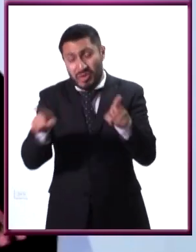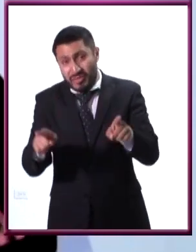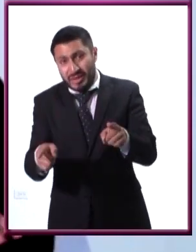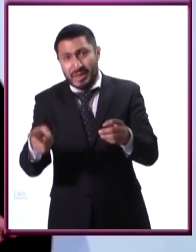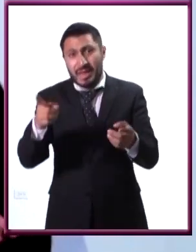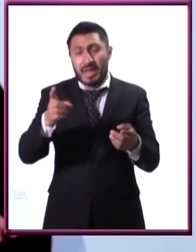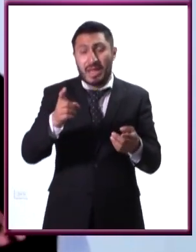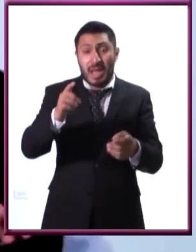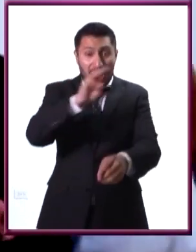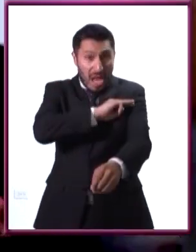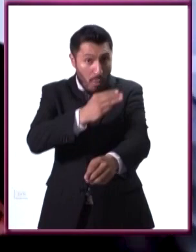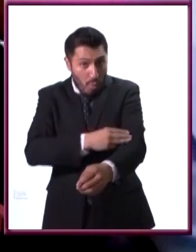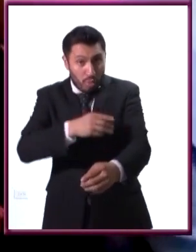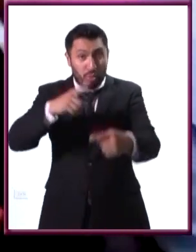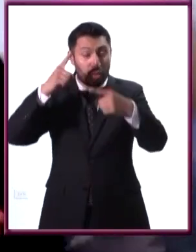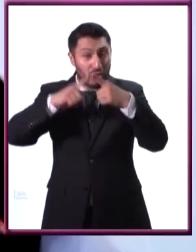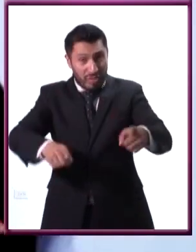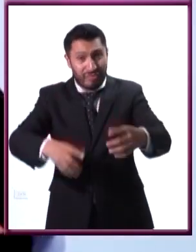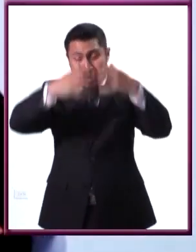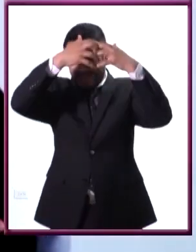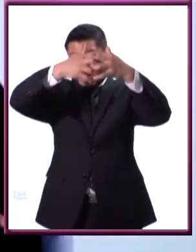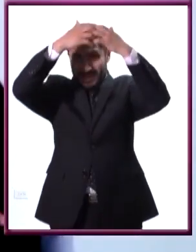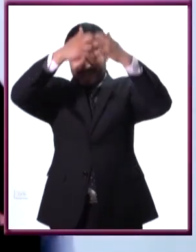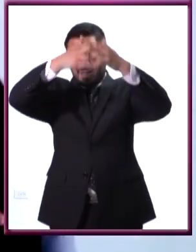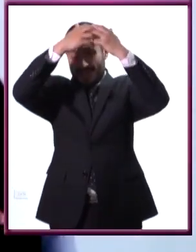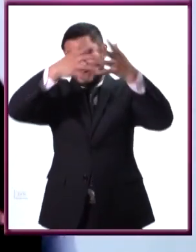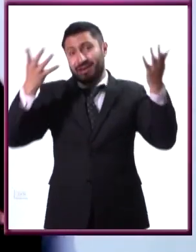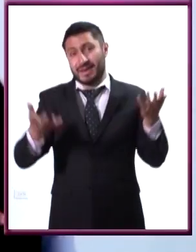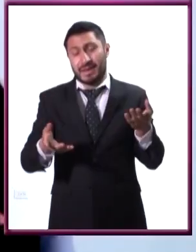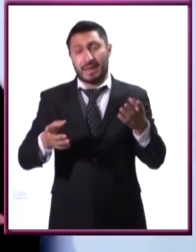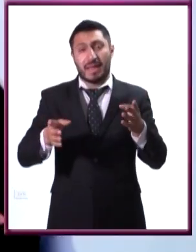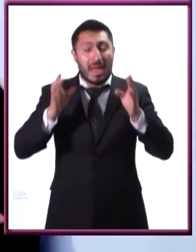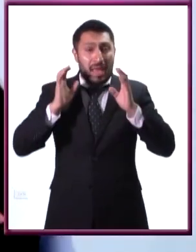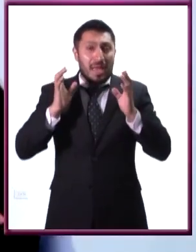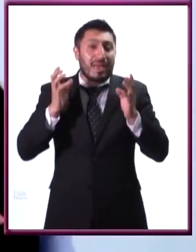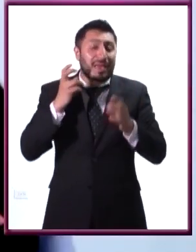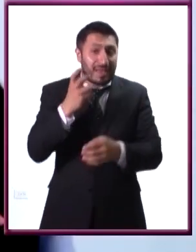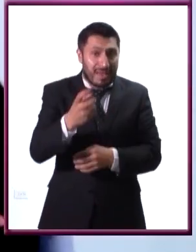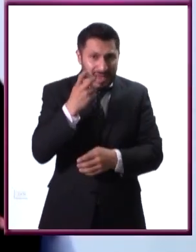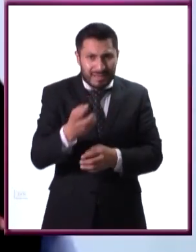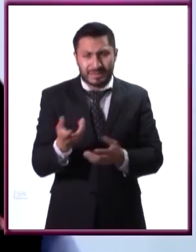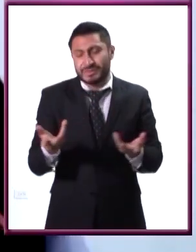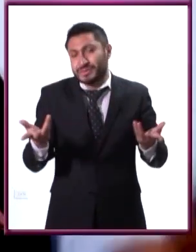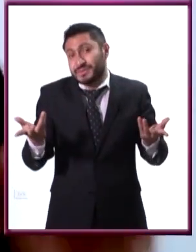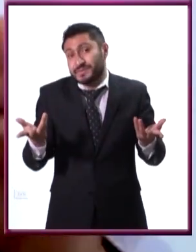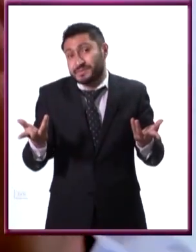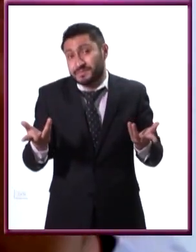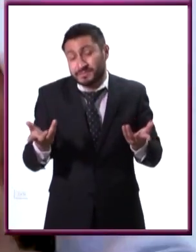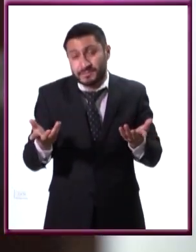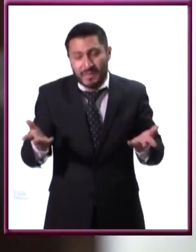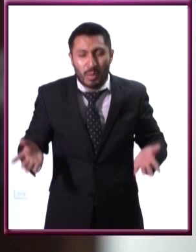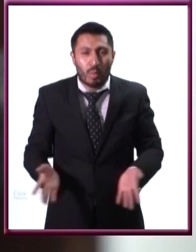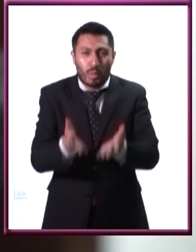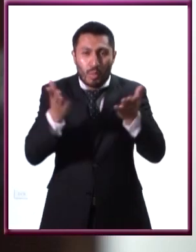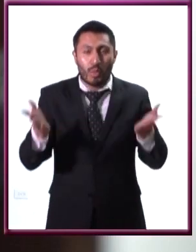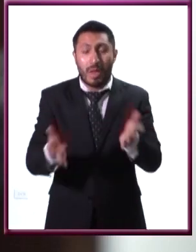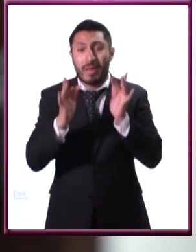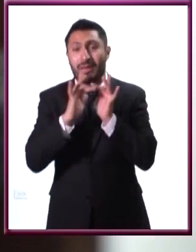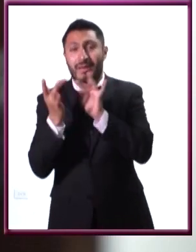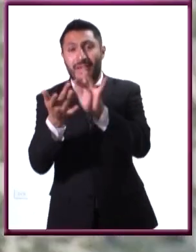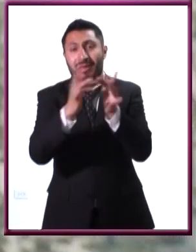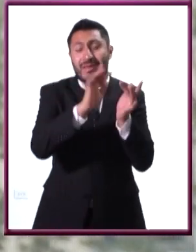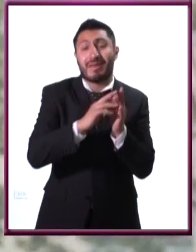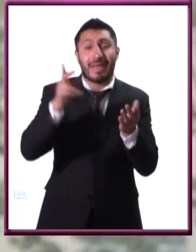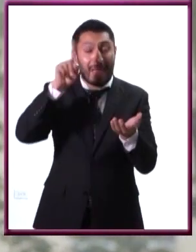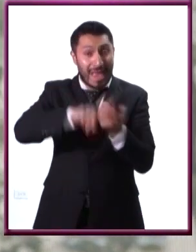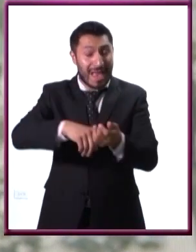cuando el músculo que estamos entrenando es el músculo cerebral. Y cuando estamos entrenando el músculo cerebral, lo que hacemos es fomentar las